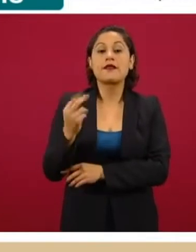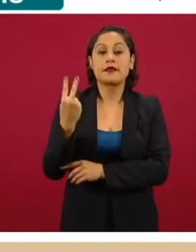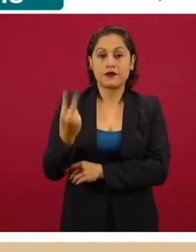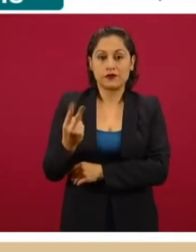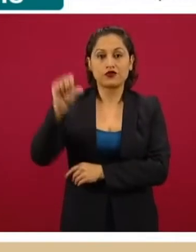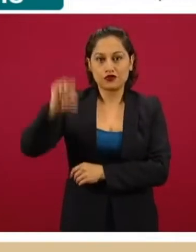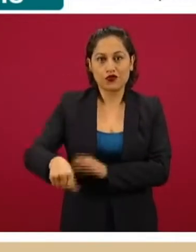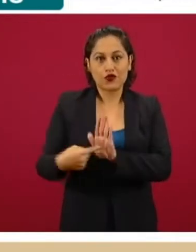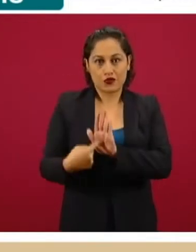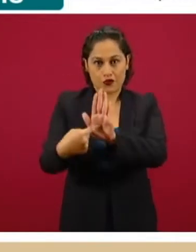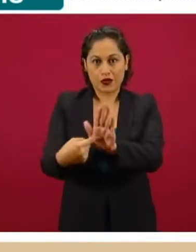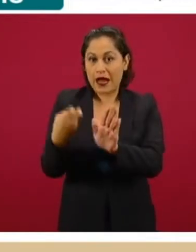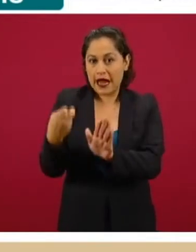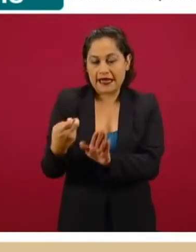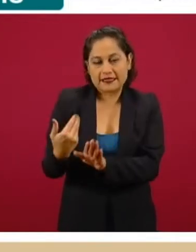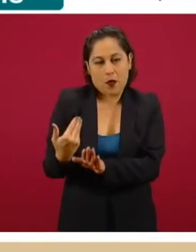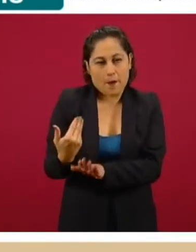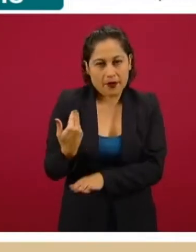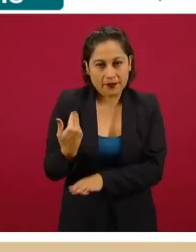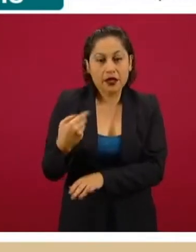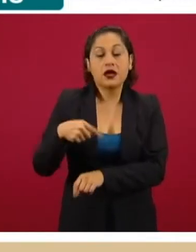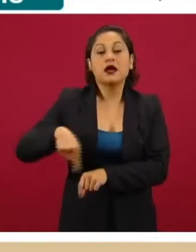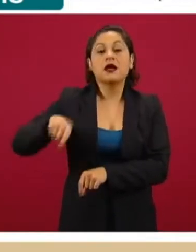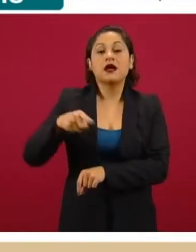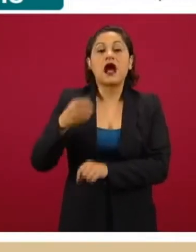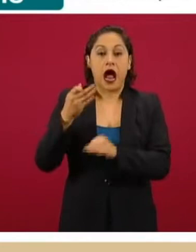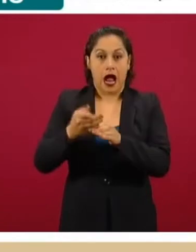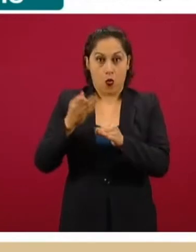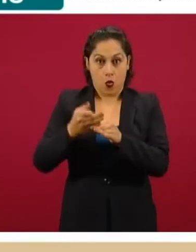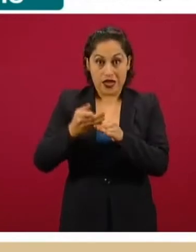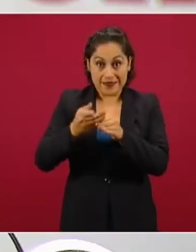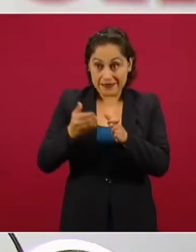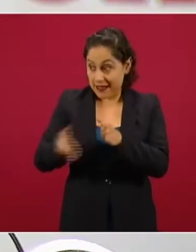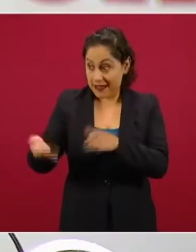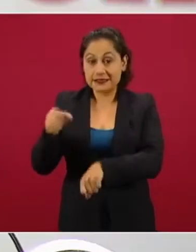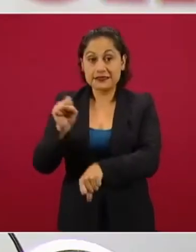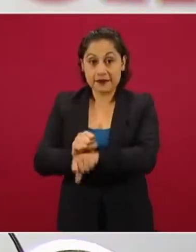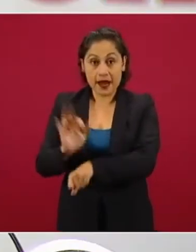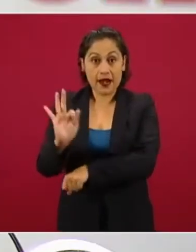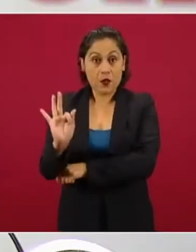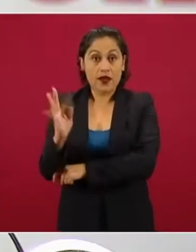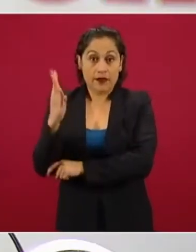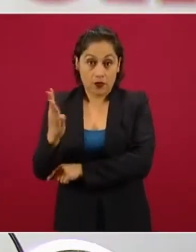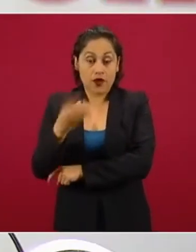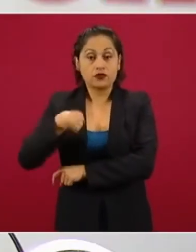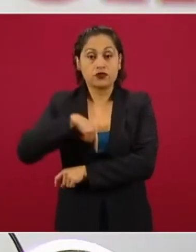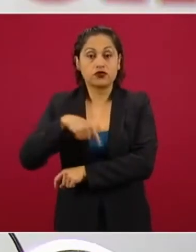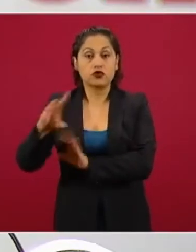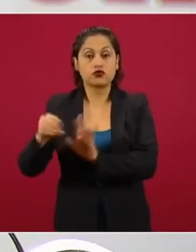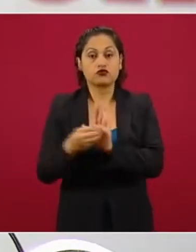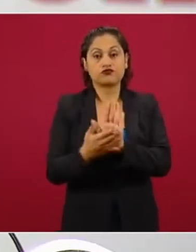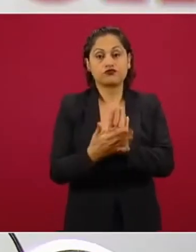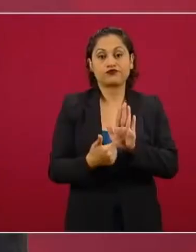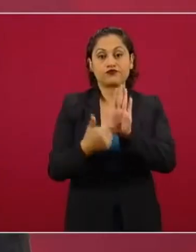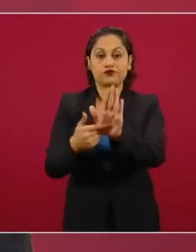presentando hoy como semana más reciente, en este momento vivimos en la semana 44 y presentamos la información de 2 semanas atrás por